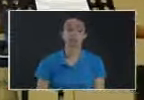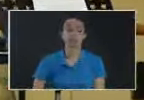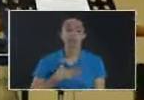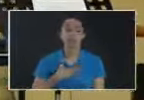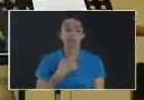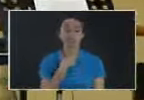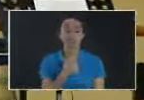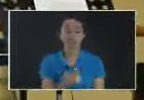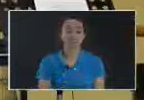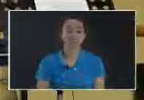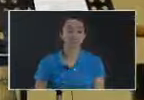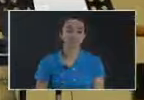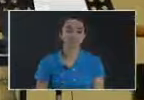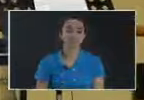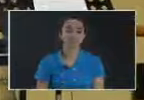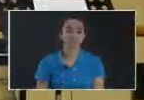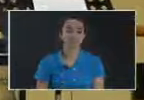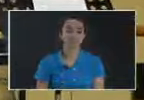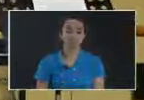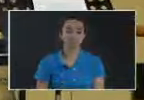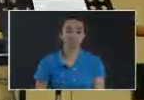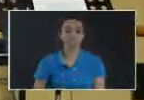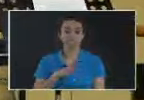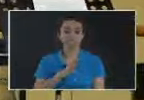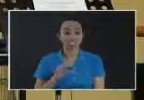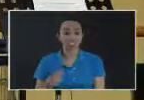y me dice, le tienes que dejar a tu esposa.